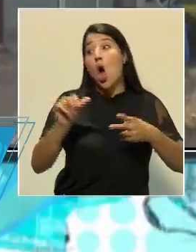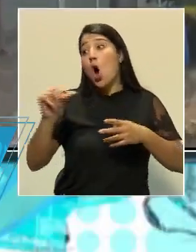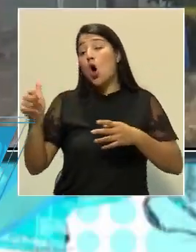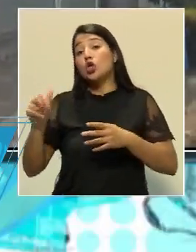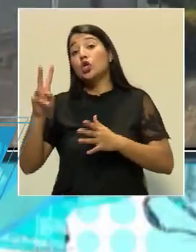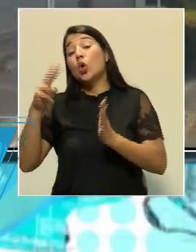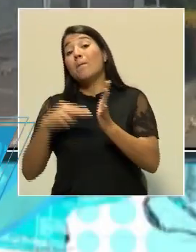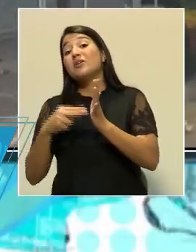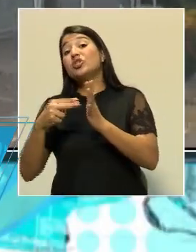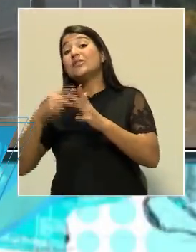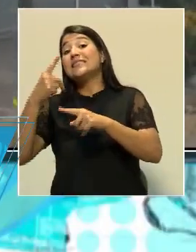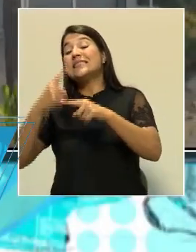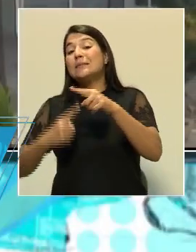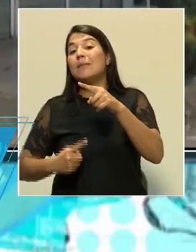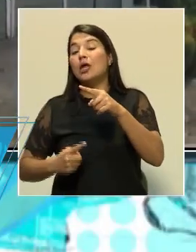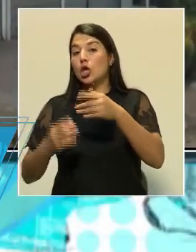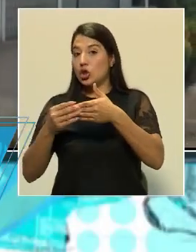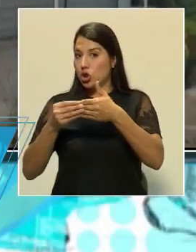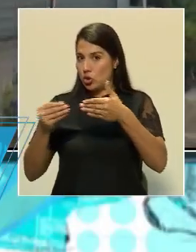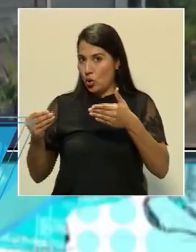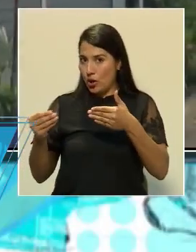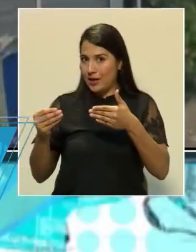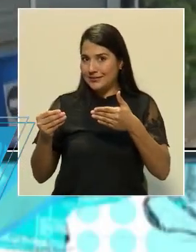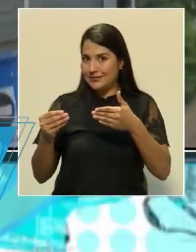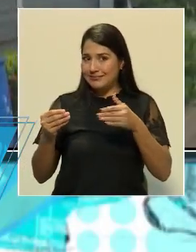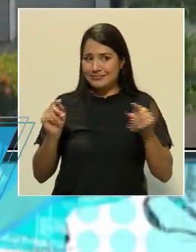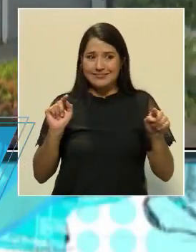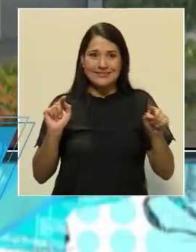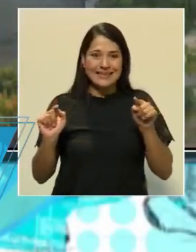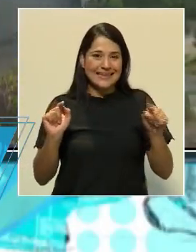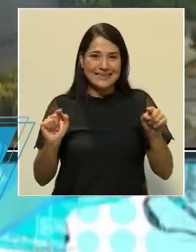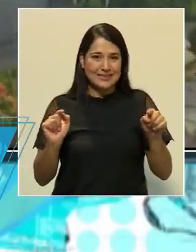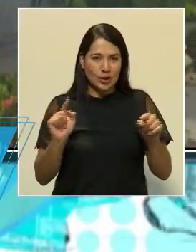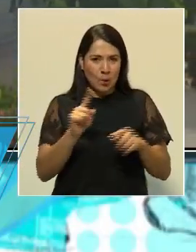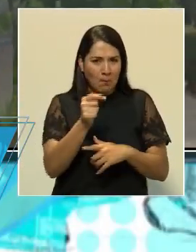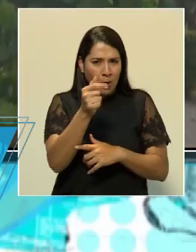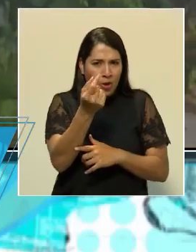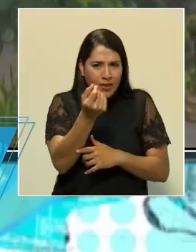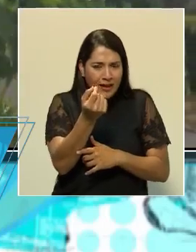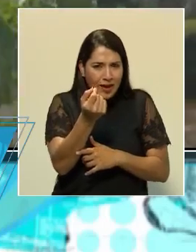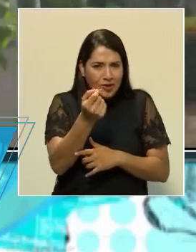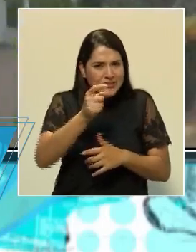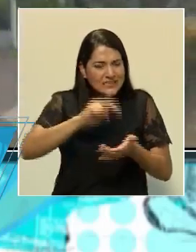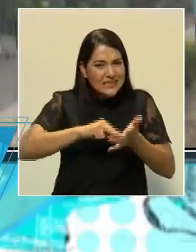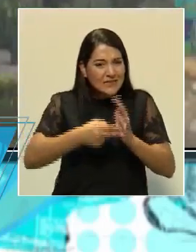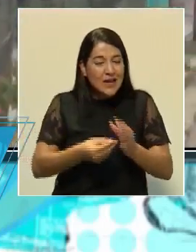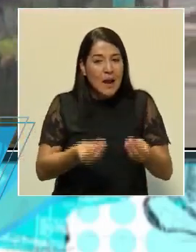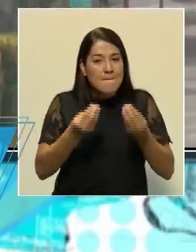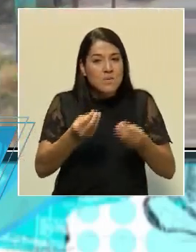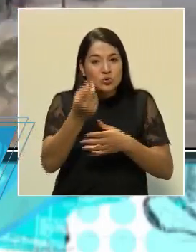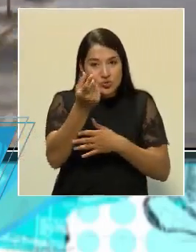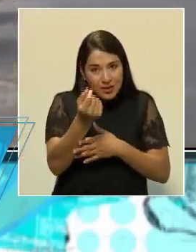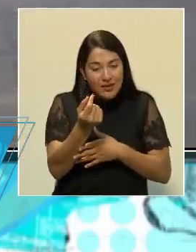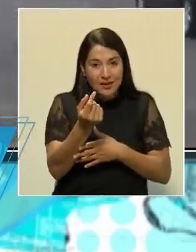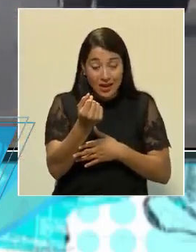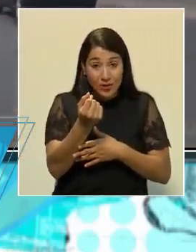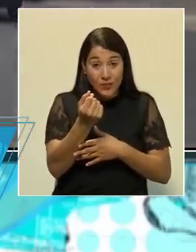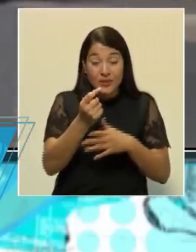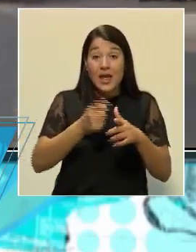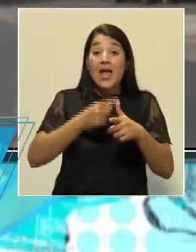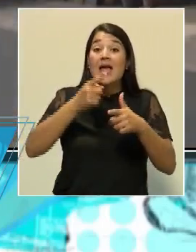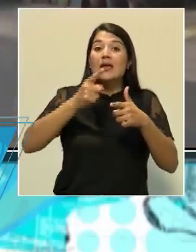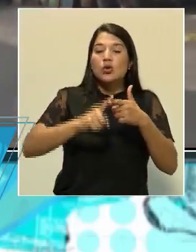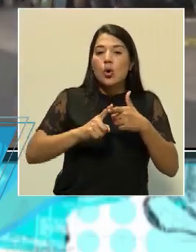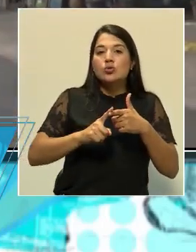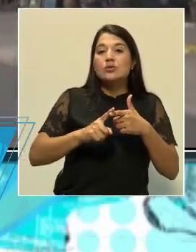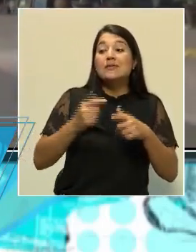$2,5 millones. Esos no son inversiones pequeñas, son inversiones muy grandes. Entonces, ¿qué es lo que pasa? Cuando